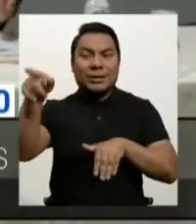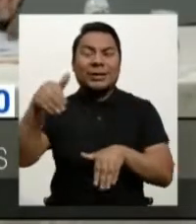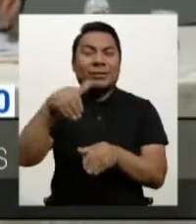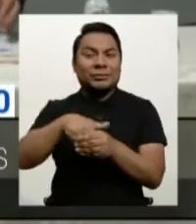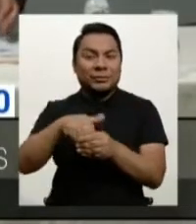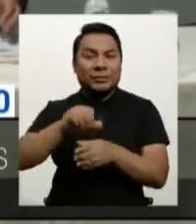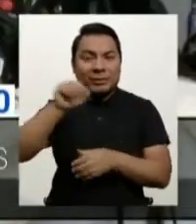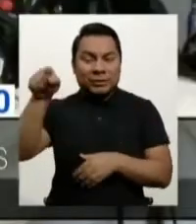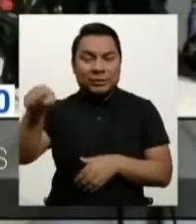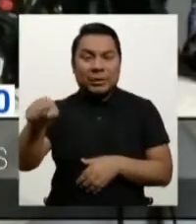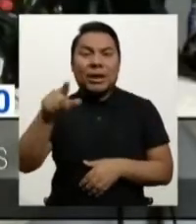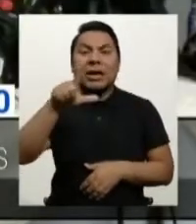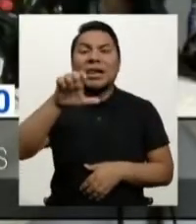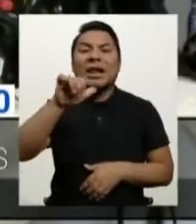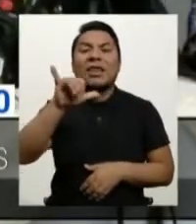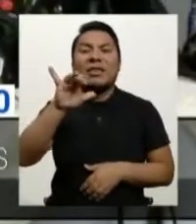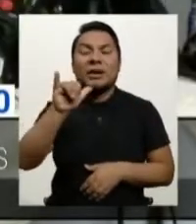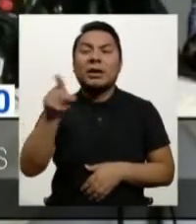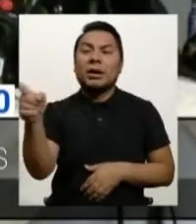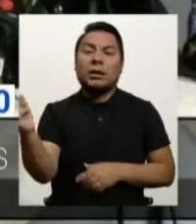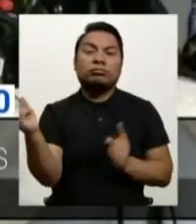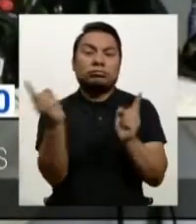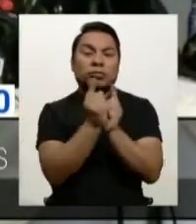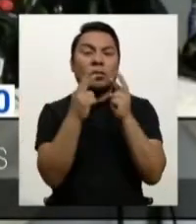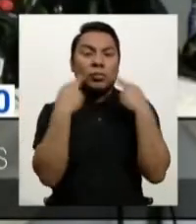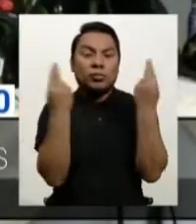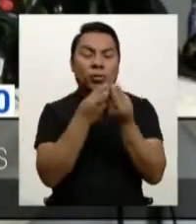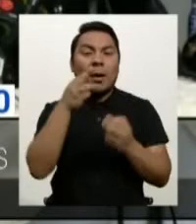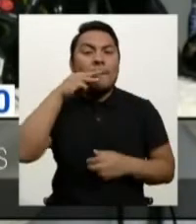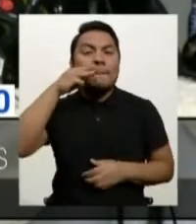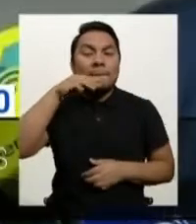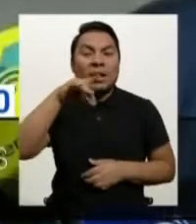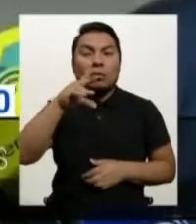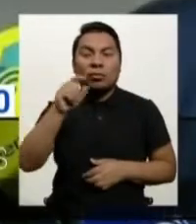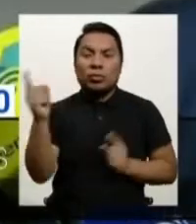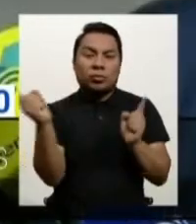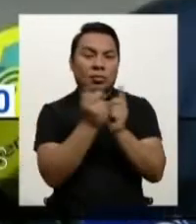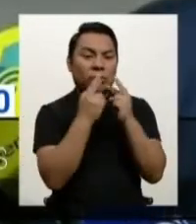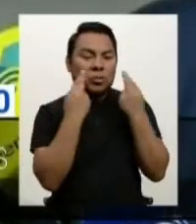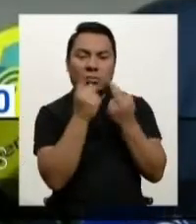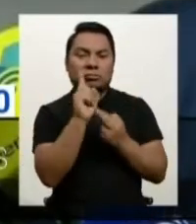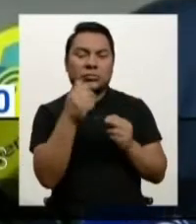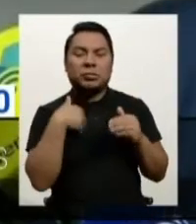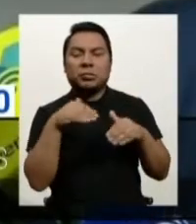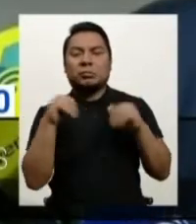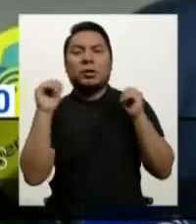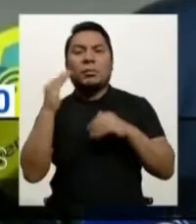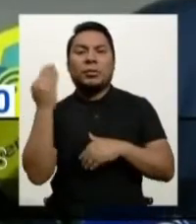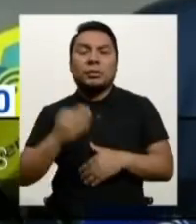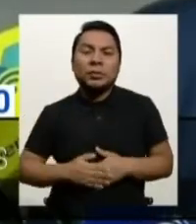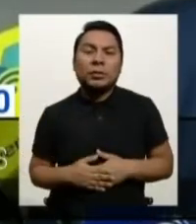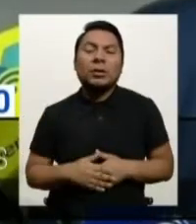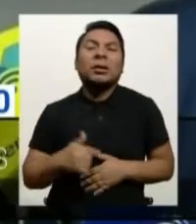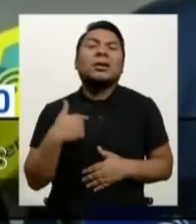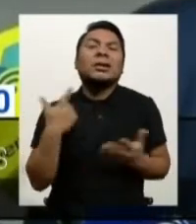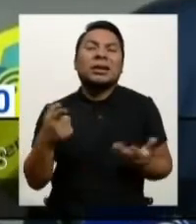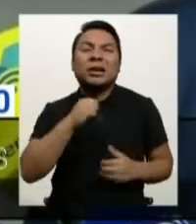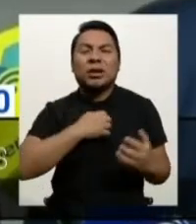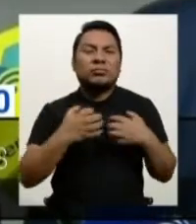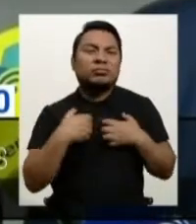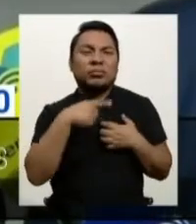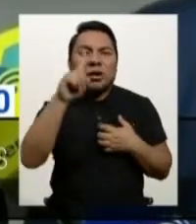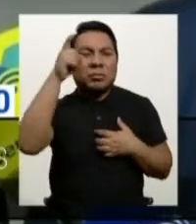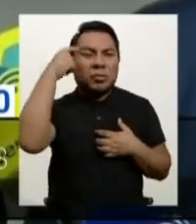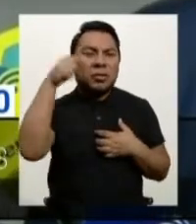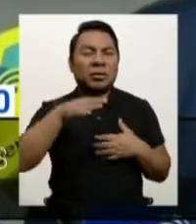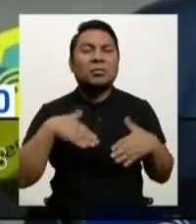Táchira, Lady Gómez, no acudió al encuentro con Maduro. No fue más que un acto de capricho político para poder